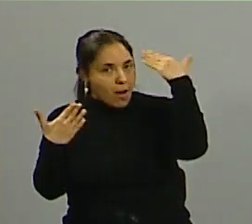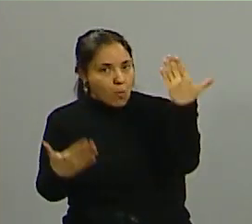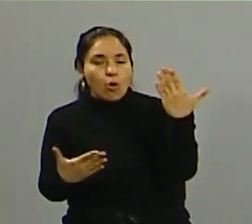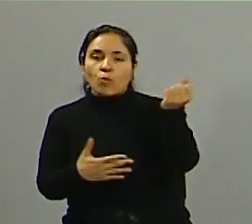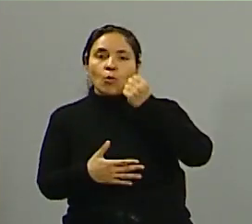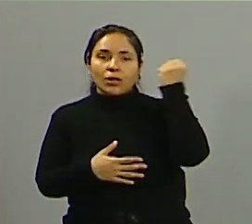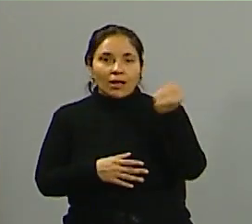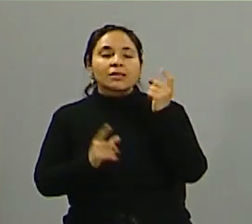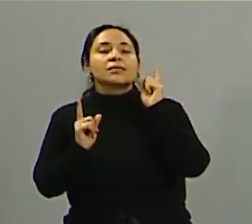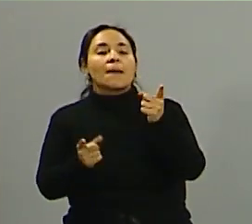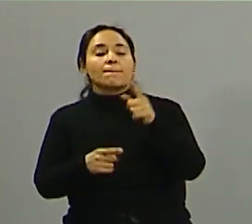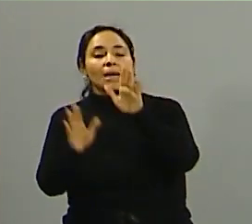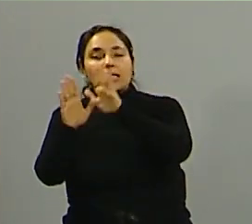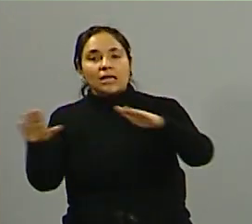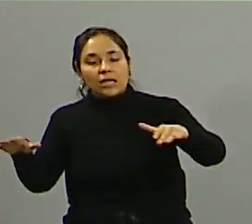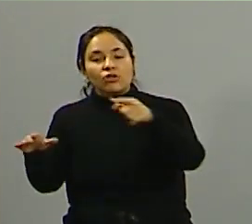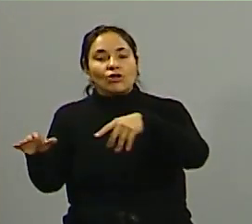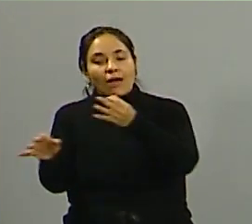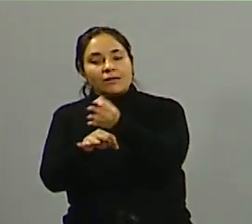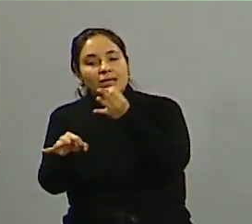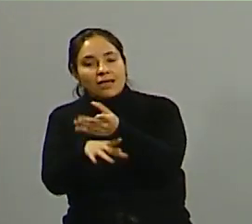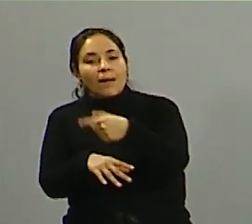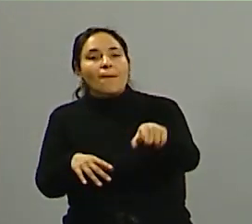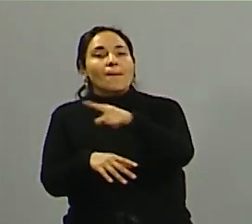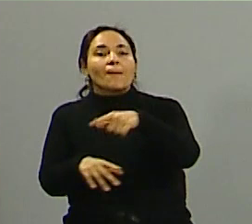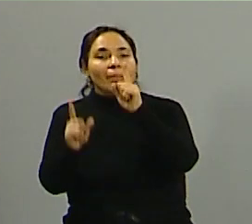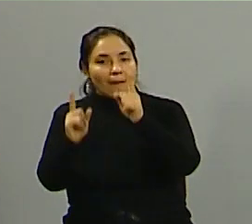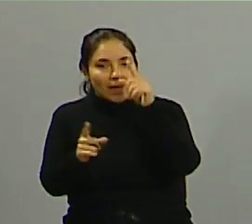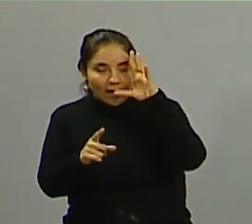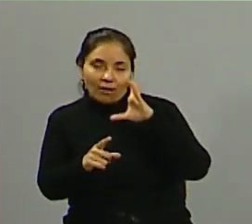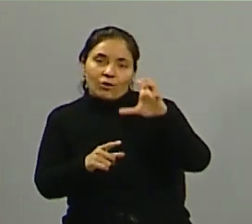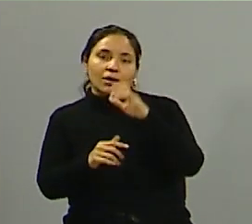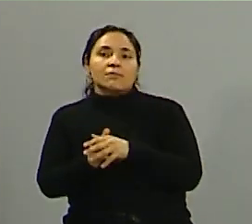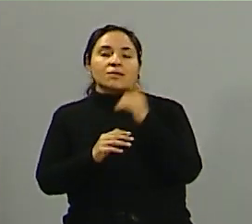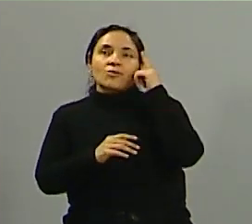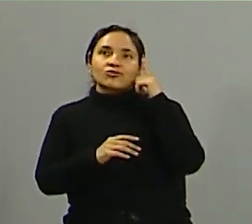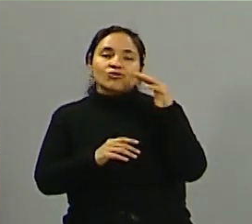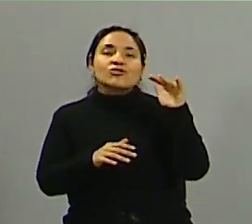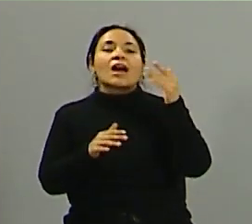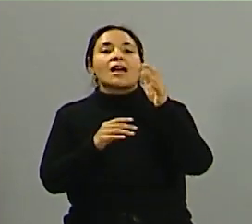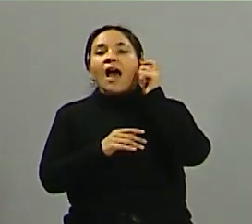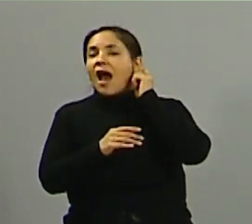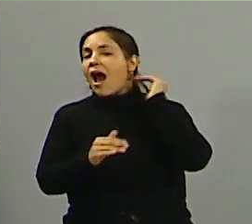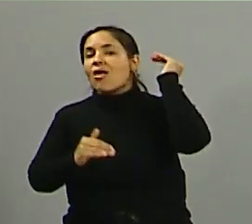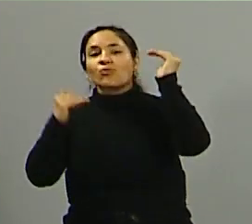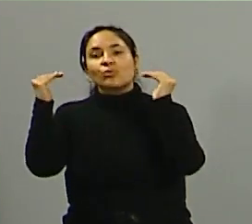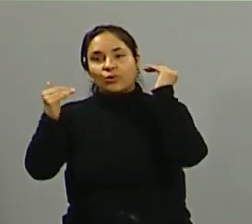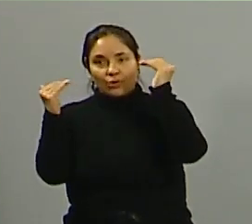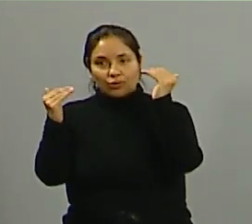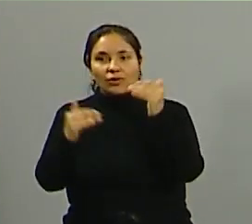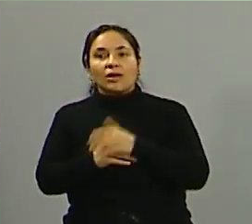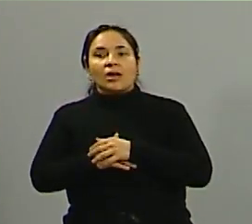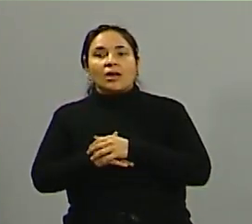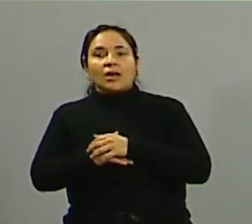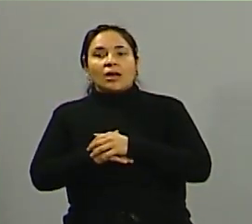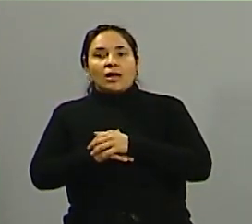no se olviden, no dejar de lado la presencia de esos datos, incluso en la vida de nosotros cuando ya somos adultos, porque en estos